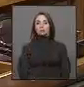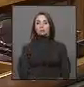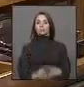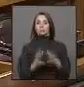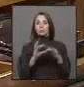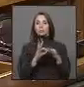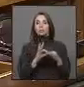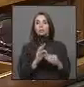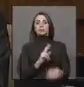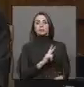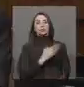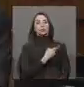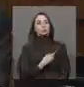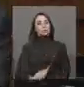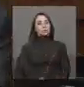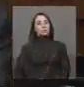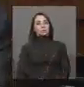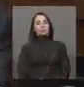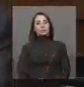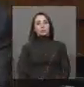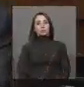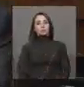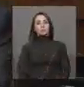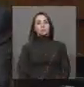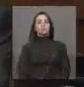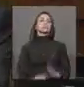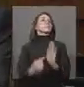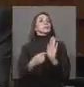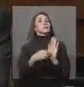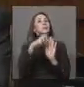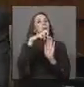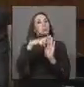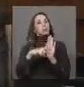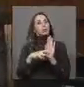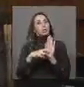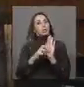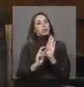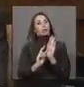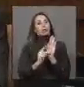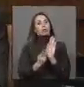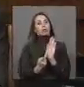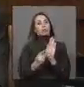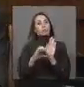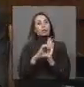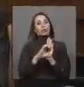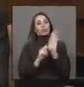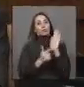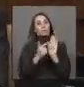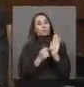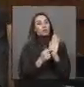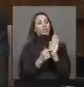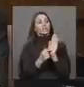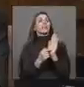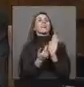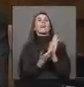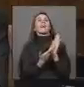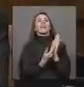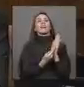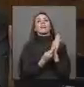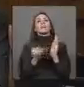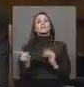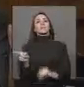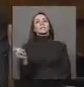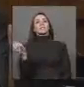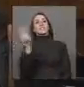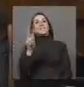Muchas gracias, señor presidente. Este proyecto de reforma constitucional, mediante el cual se dota de autonomía